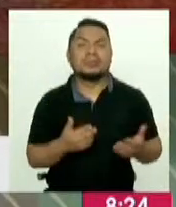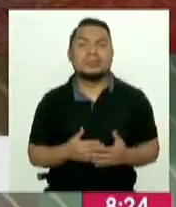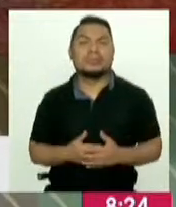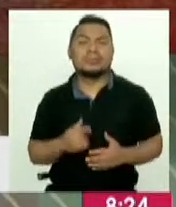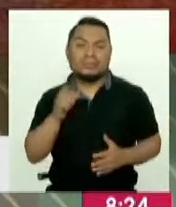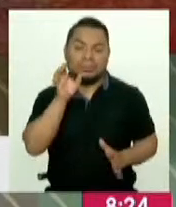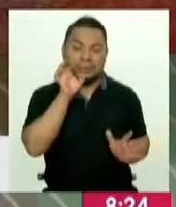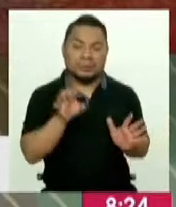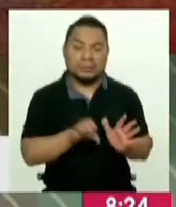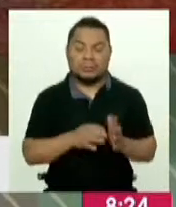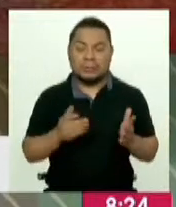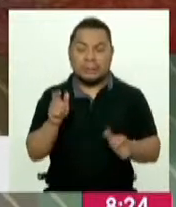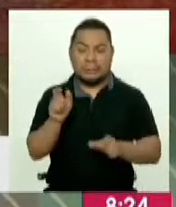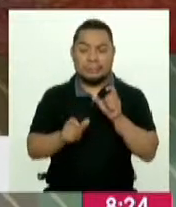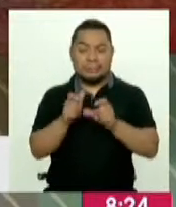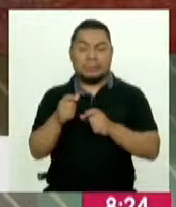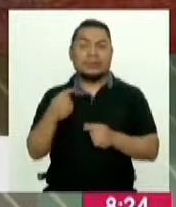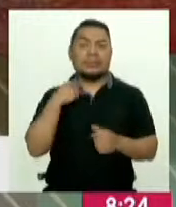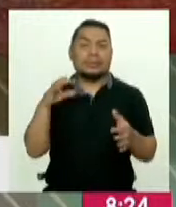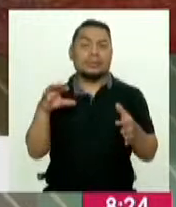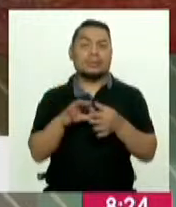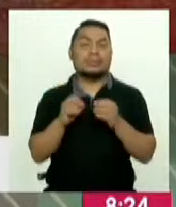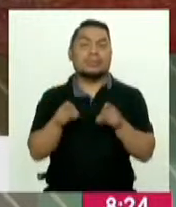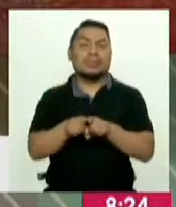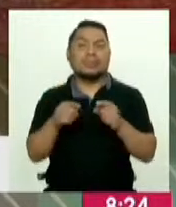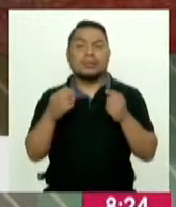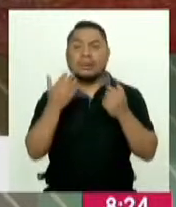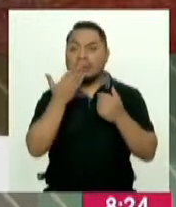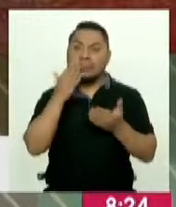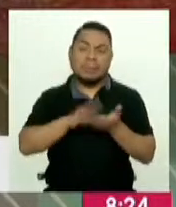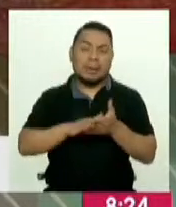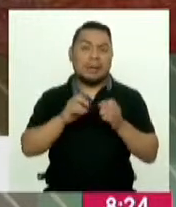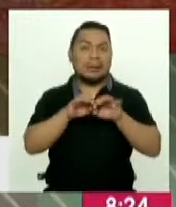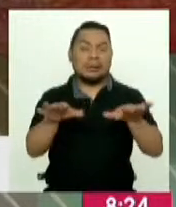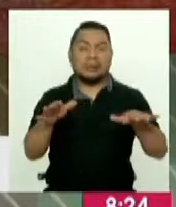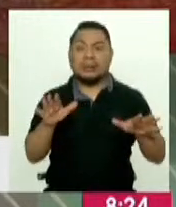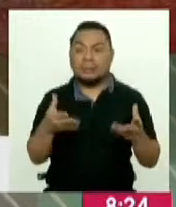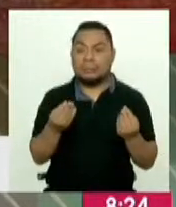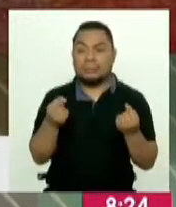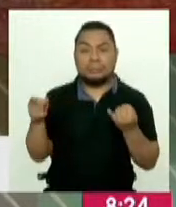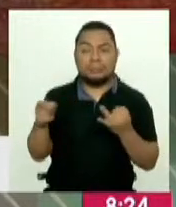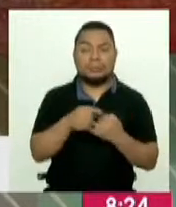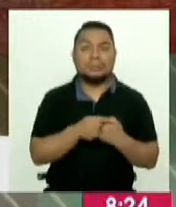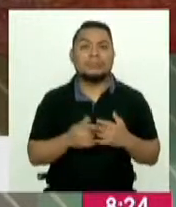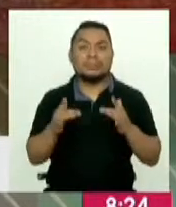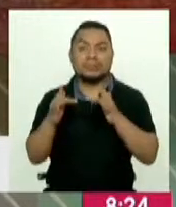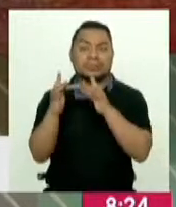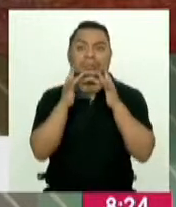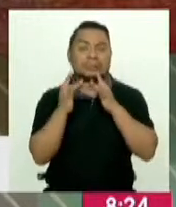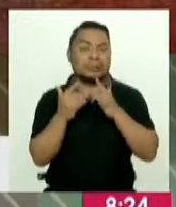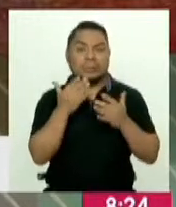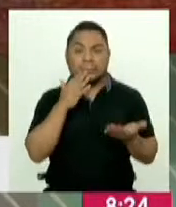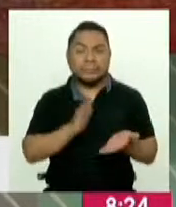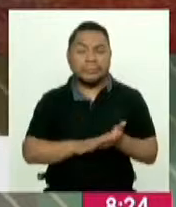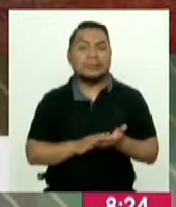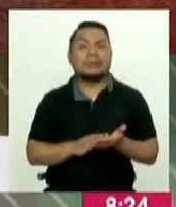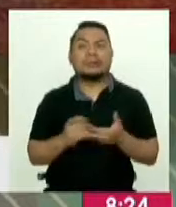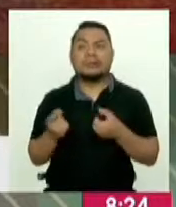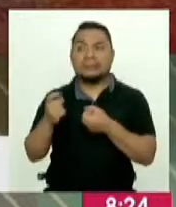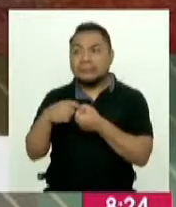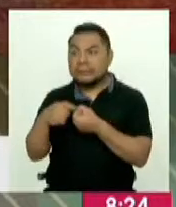por ejemplo, personas que están vinculadas con redes ilícitas, ¿no? Hay muchos casos de redes ilícitas que lo que buscan